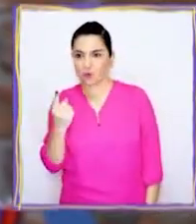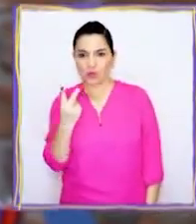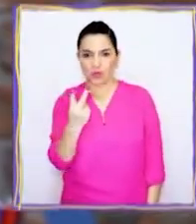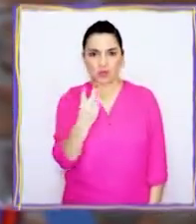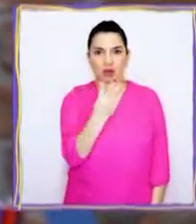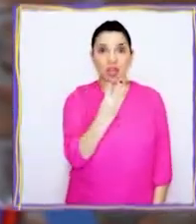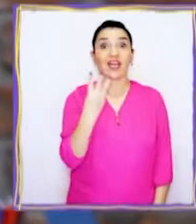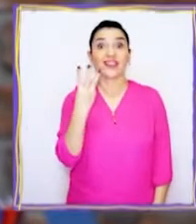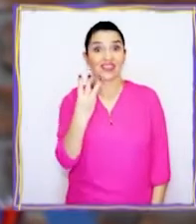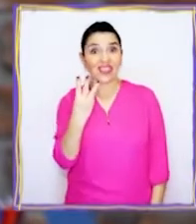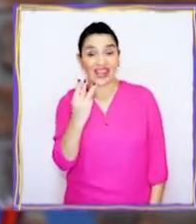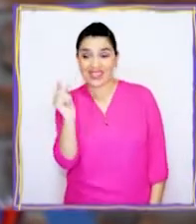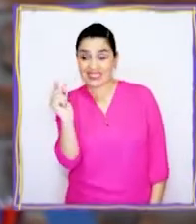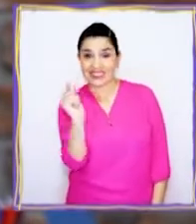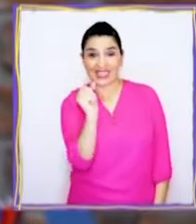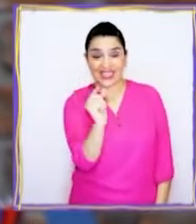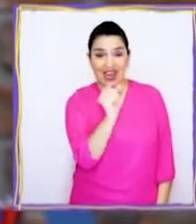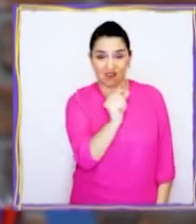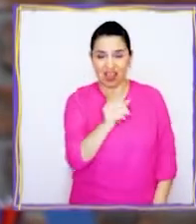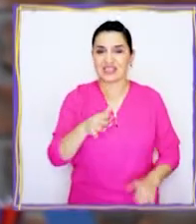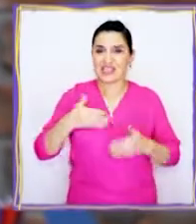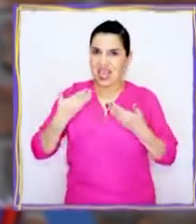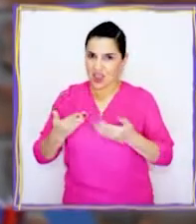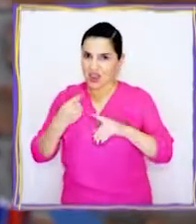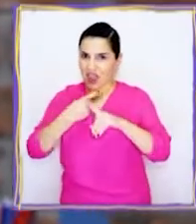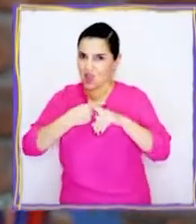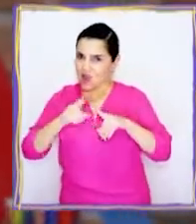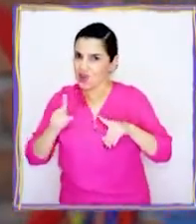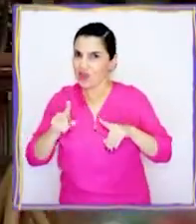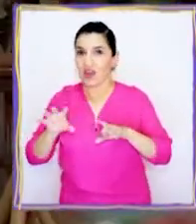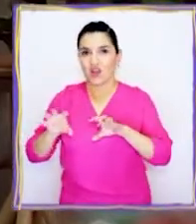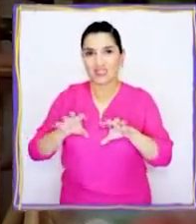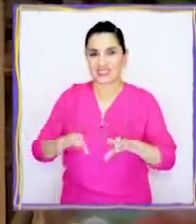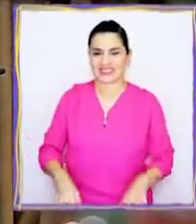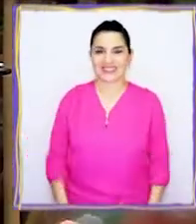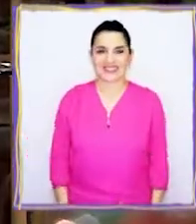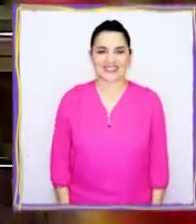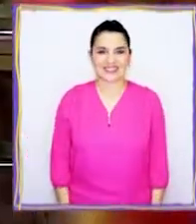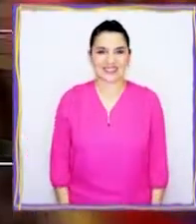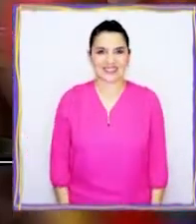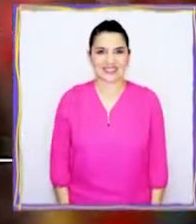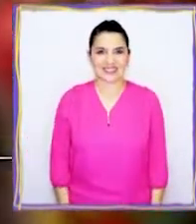Ga-ye-tas. Tiene tres sílabas. Ahora, veamos una más.